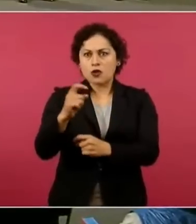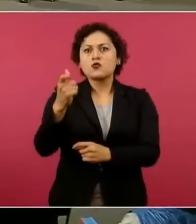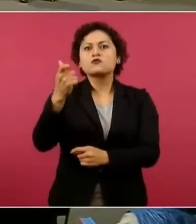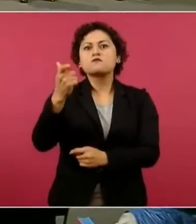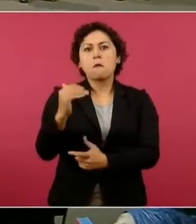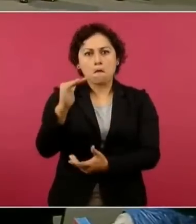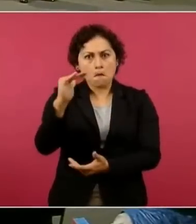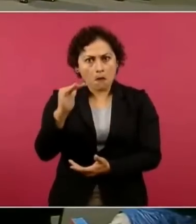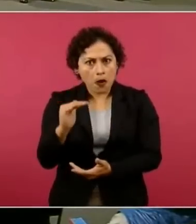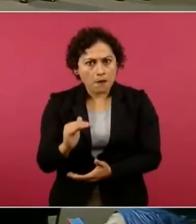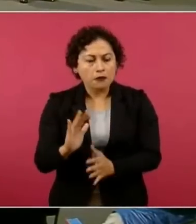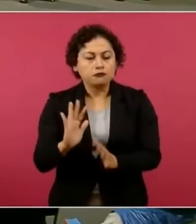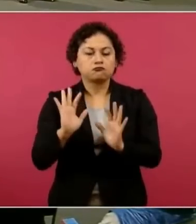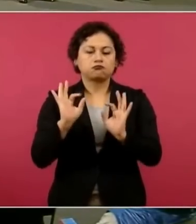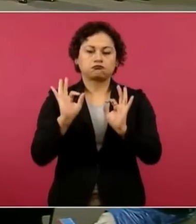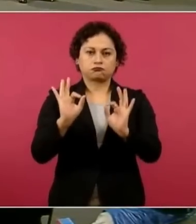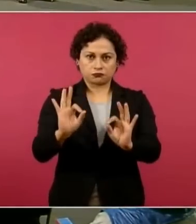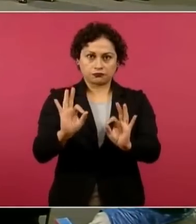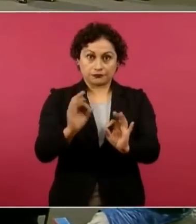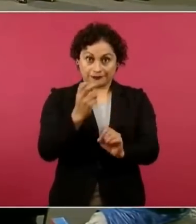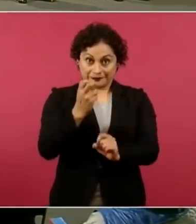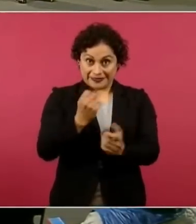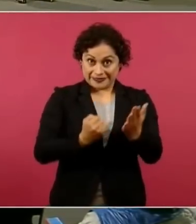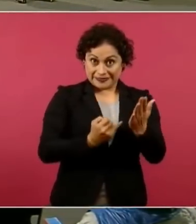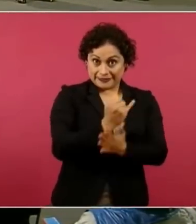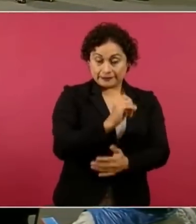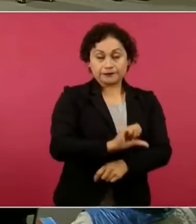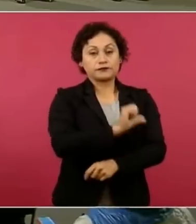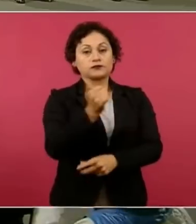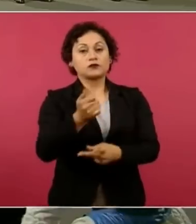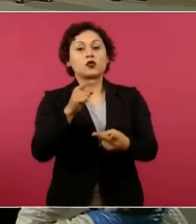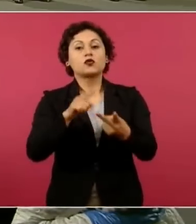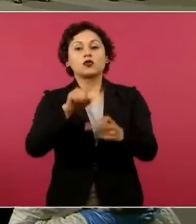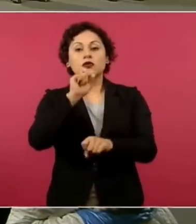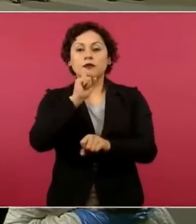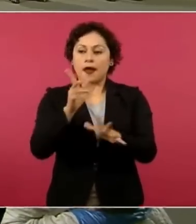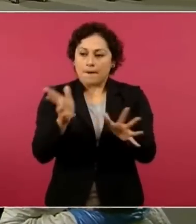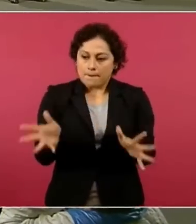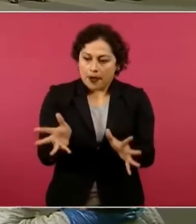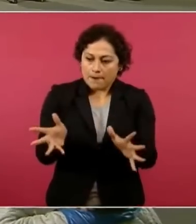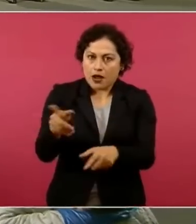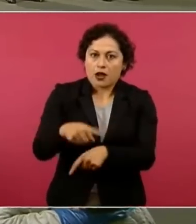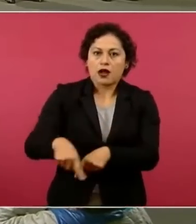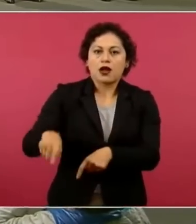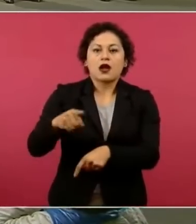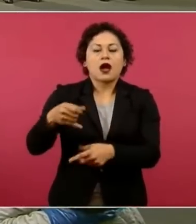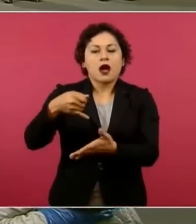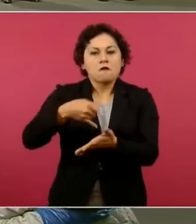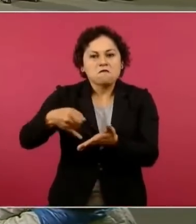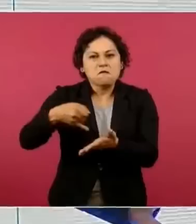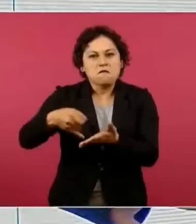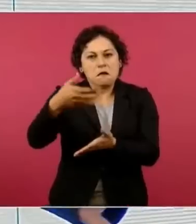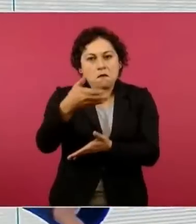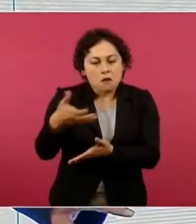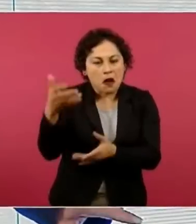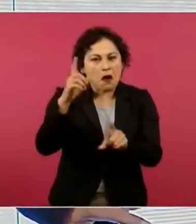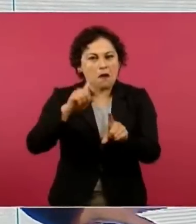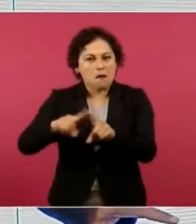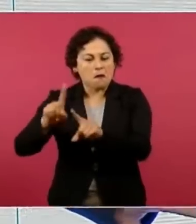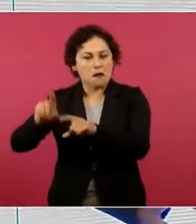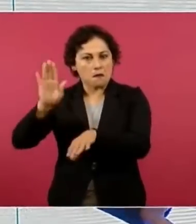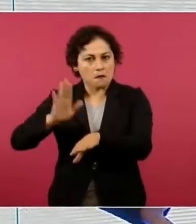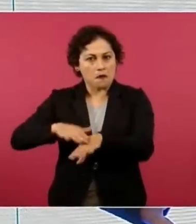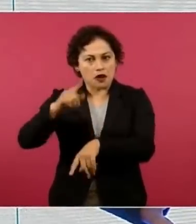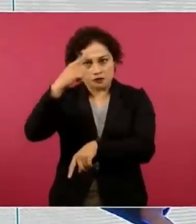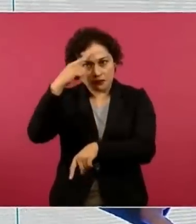Además de eso, estamos impulsando la producción de alimentos, de básicos. Por eso